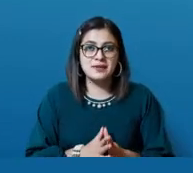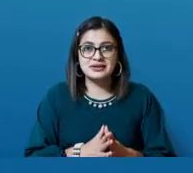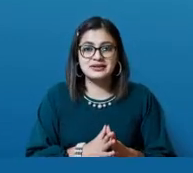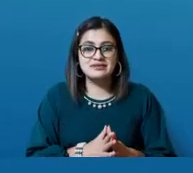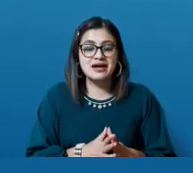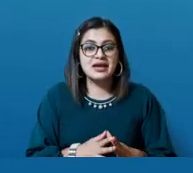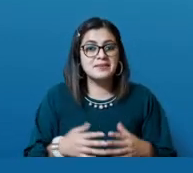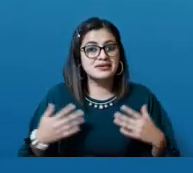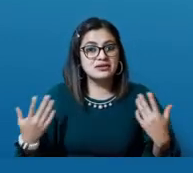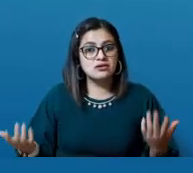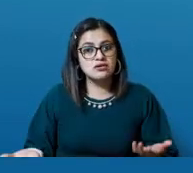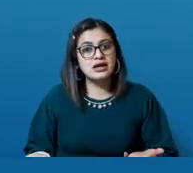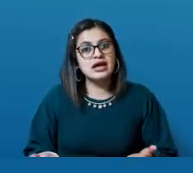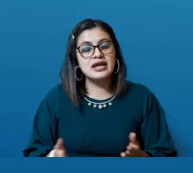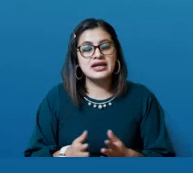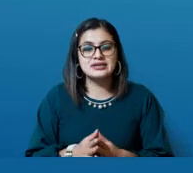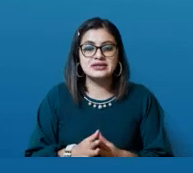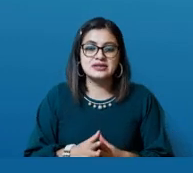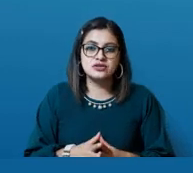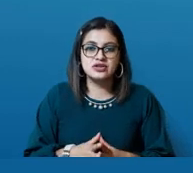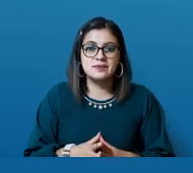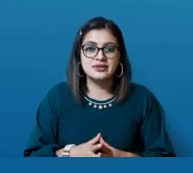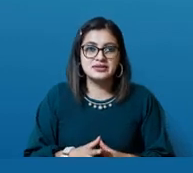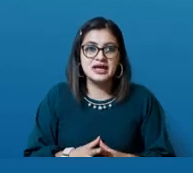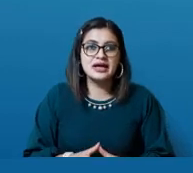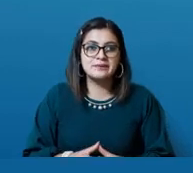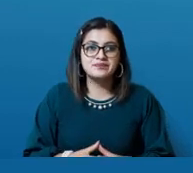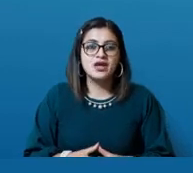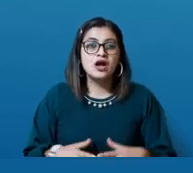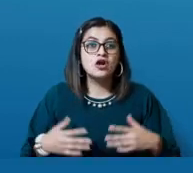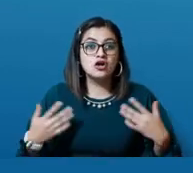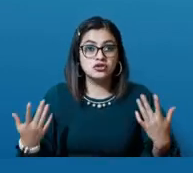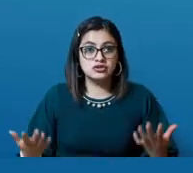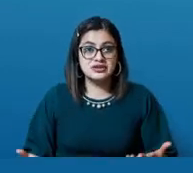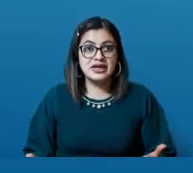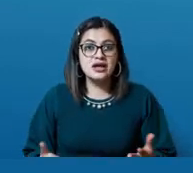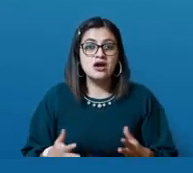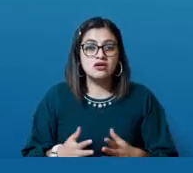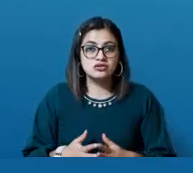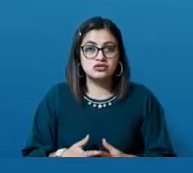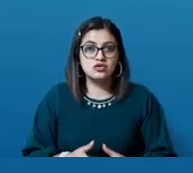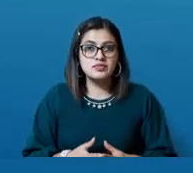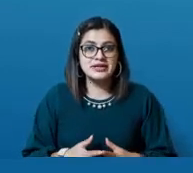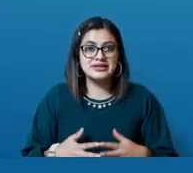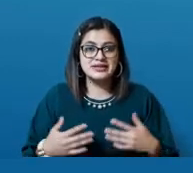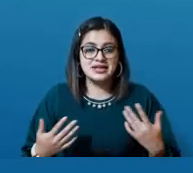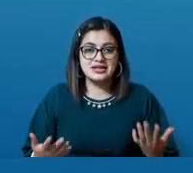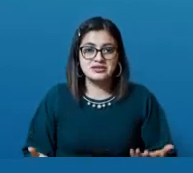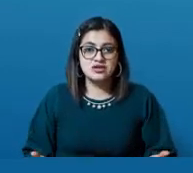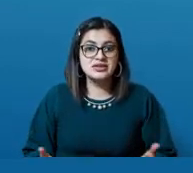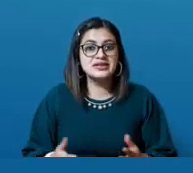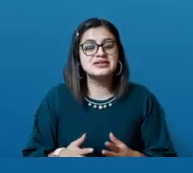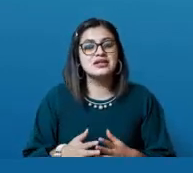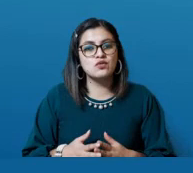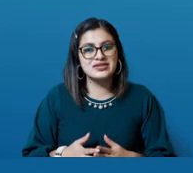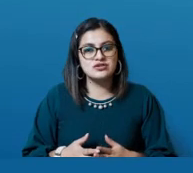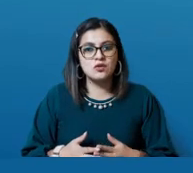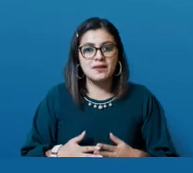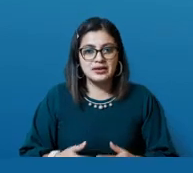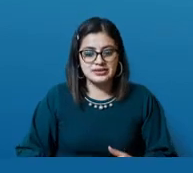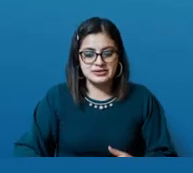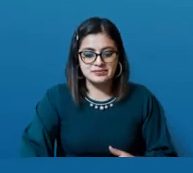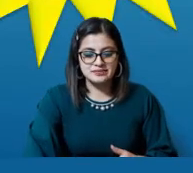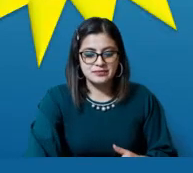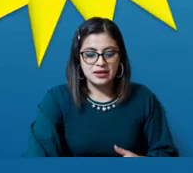presento la expectativa que pretendo lograr en esta sesión de aprendizaje: conocer costumbres y tradiciones de